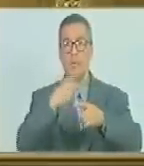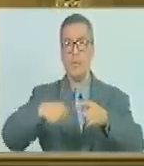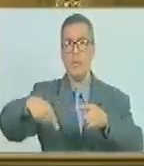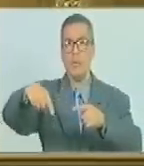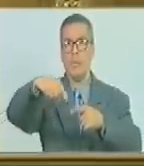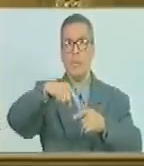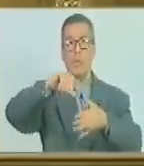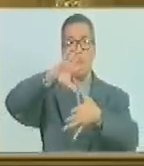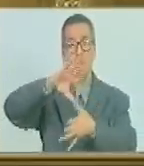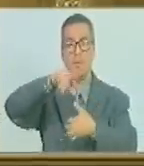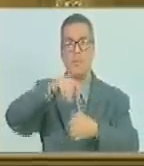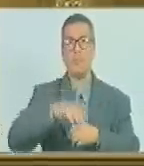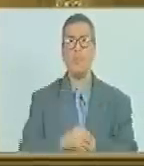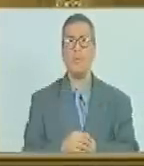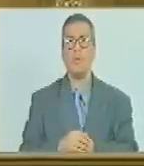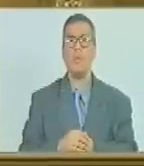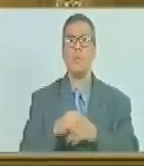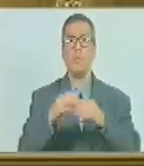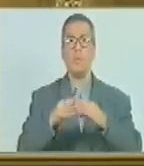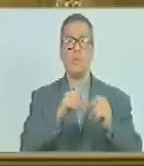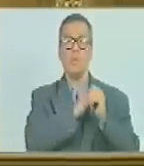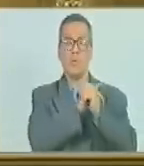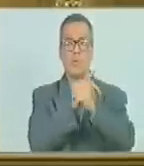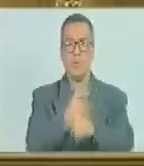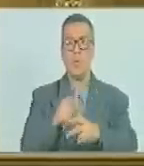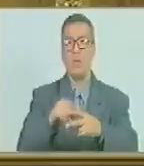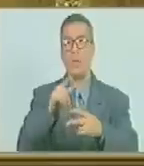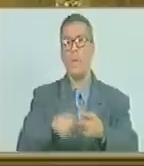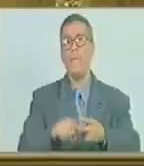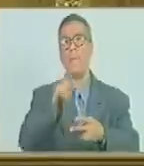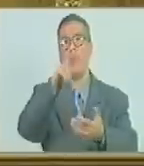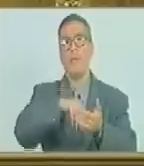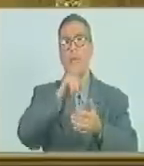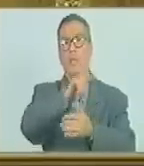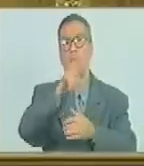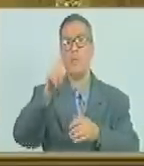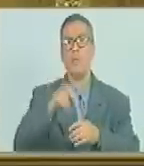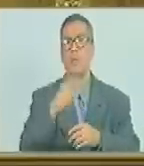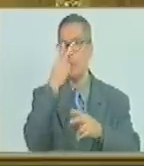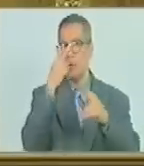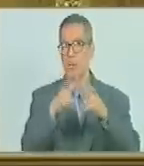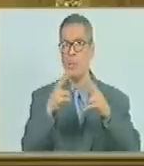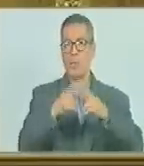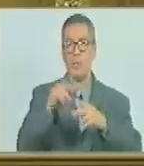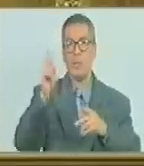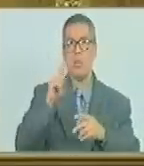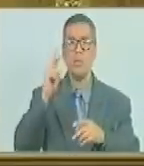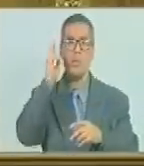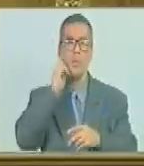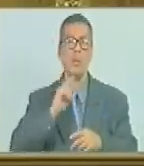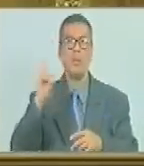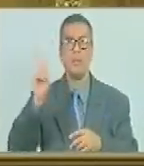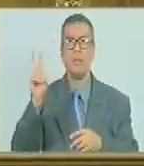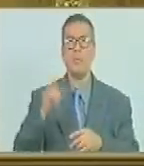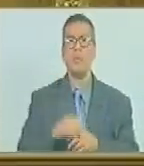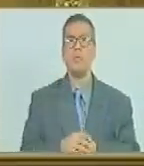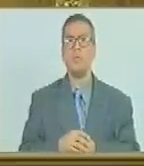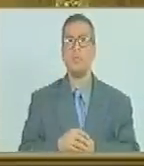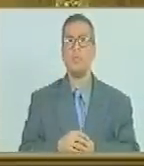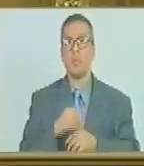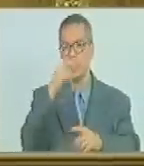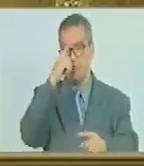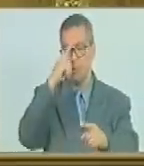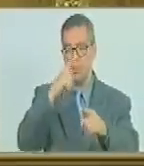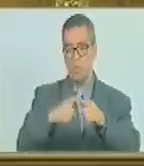región de América Latina desde su toma de posesión en el año 2021, visitando la República Bolivariana de Venezuela, con el objetivo